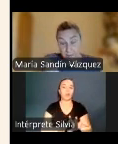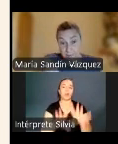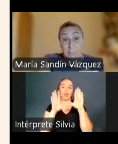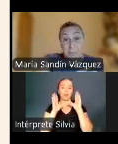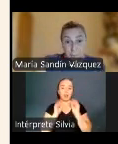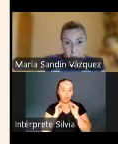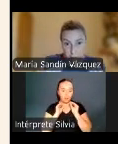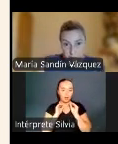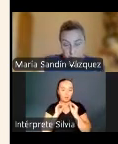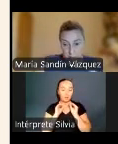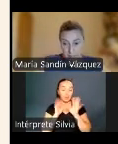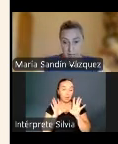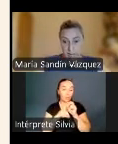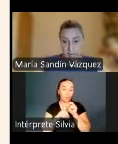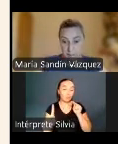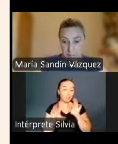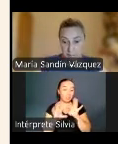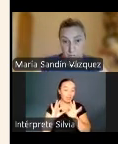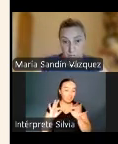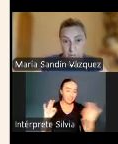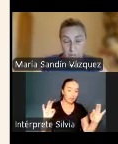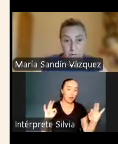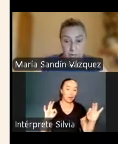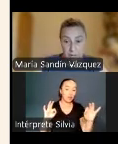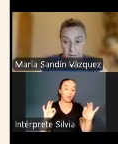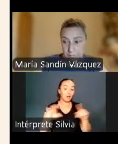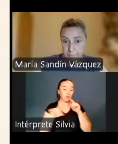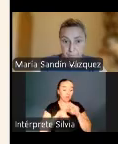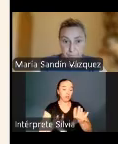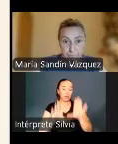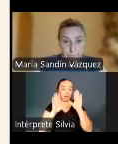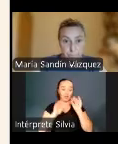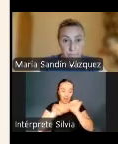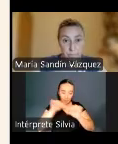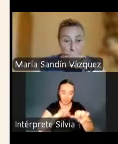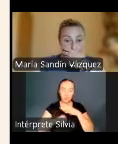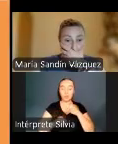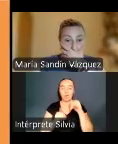manera interseccional para poder dar una atención de calidad.